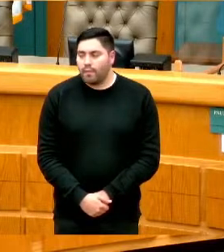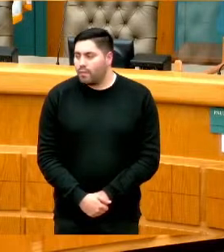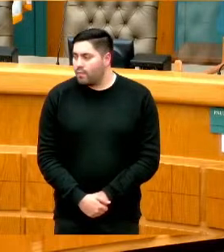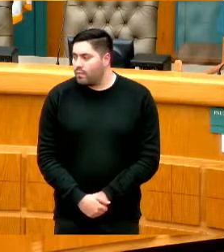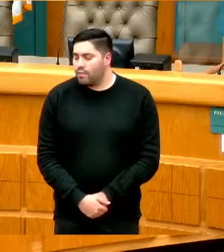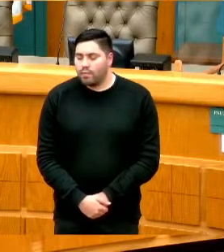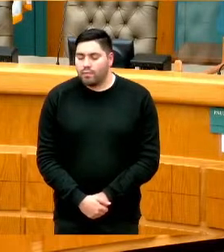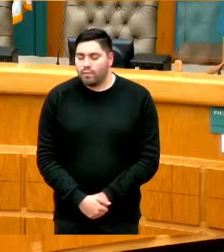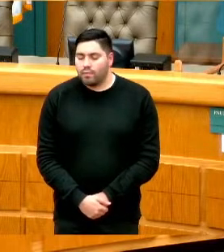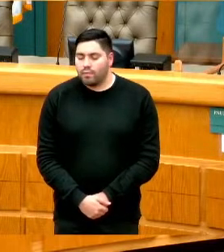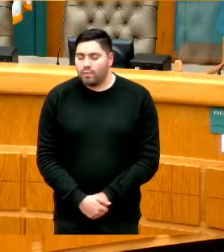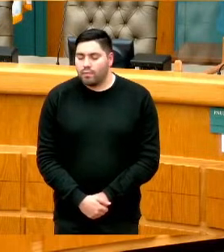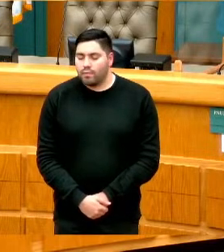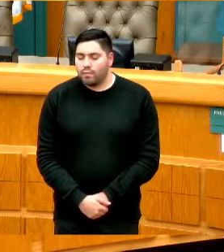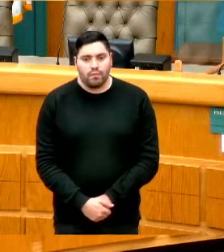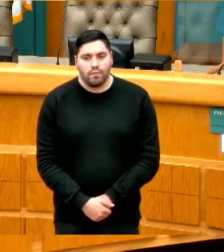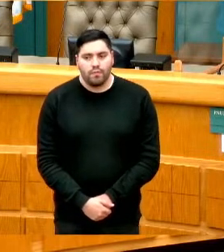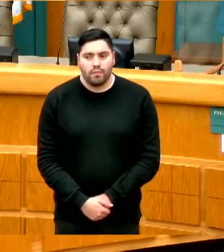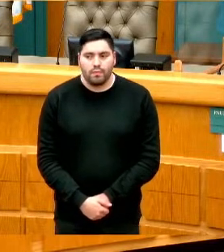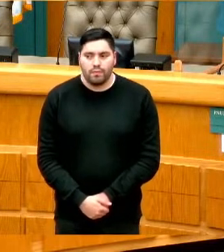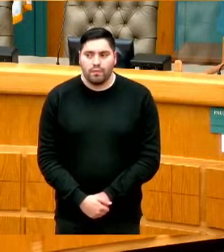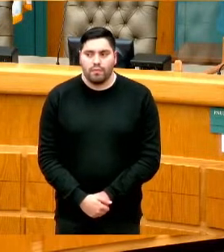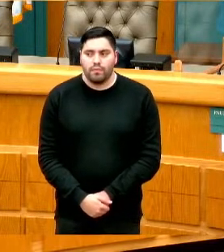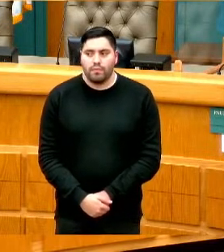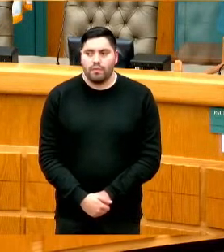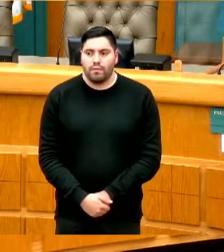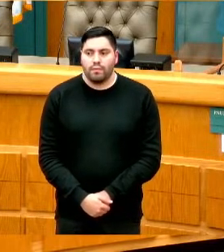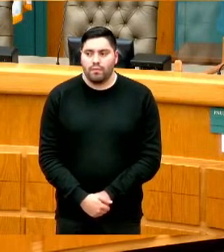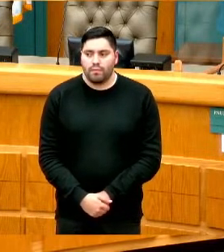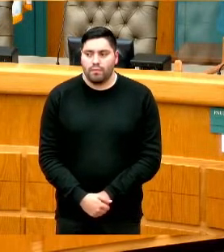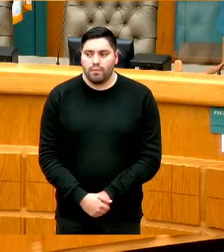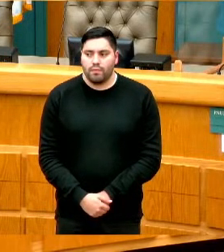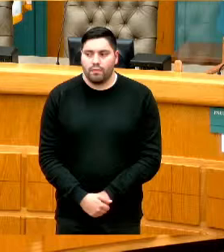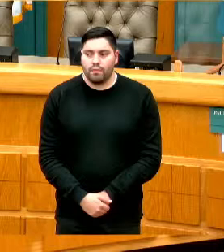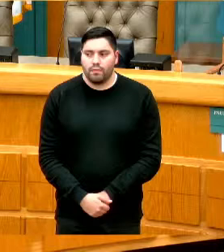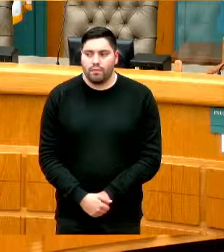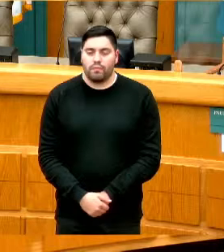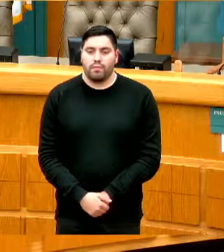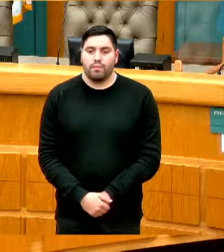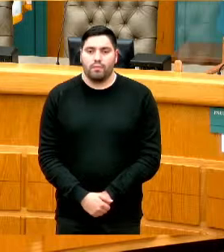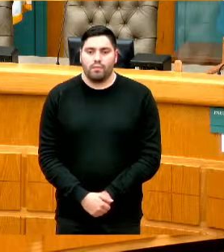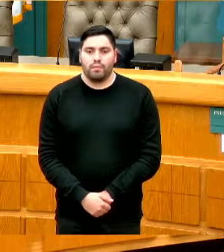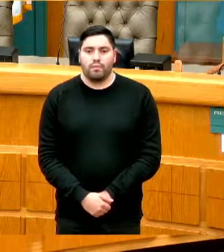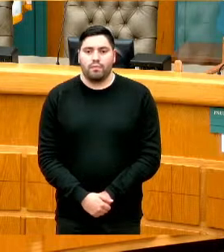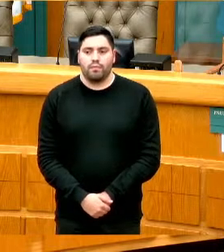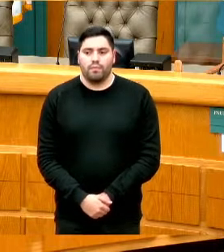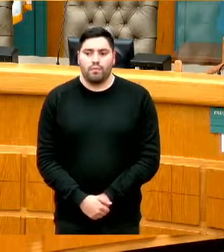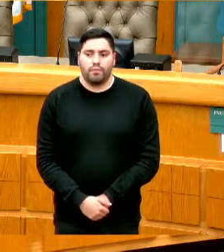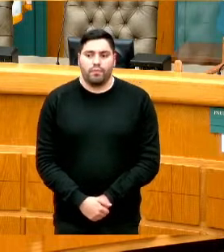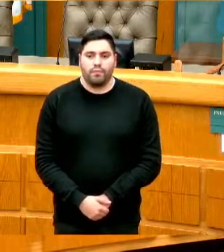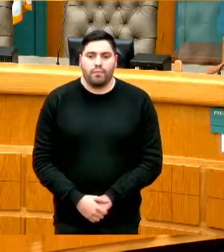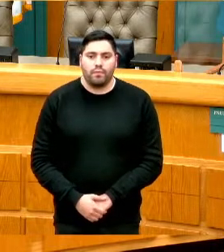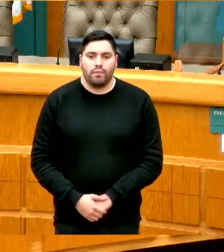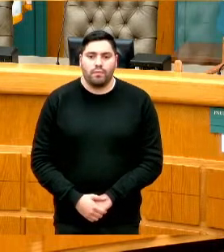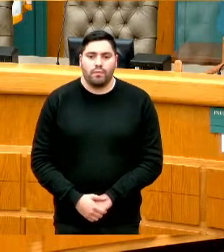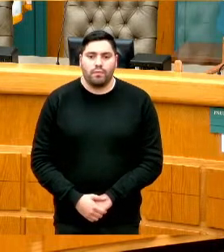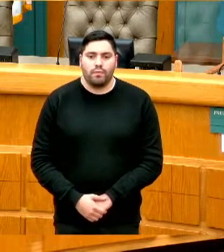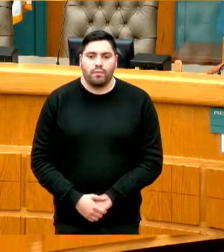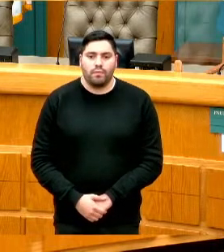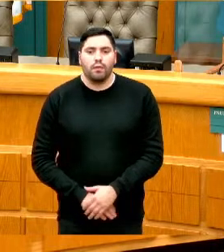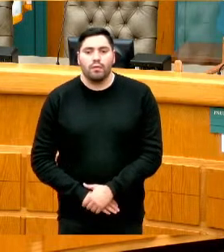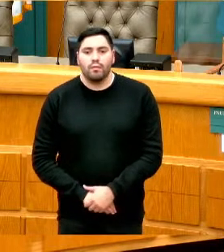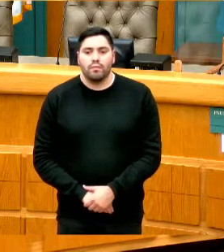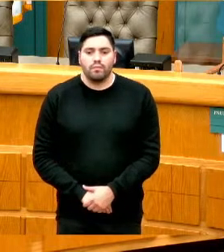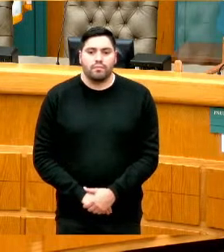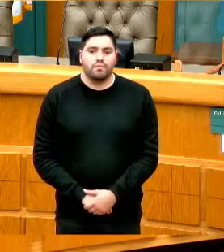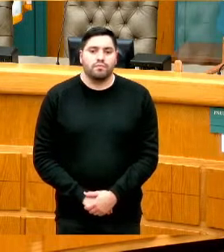vacuna COVID-19 que esté disponible. Actualmente, solo la vacuna Pfizer está disponible para personas mayores de 16 años. Moderna